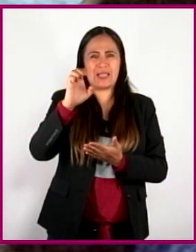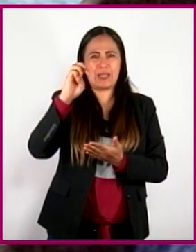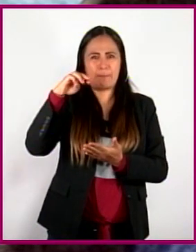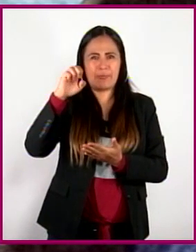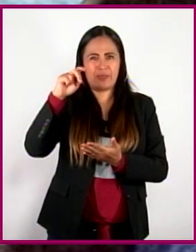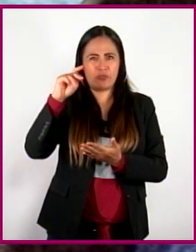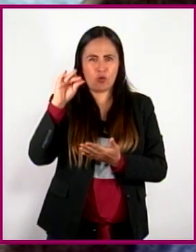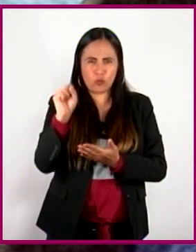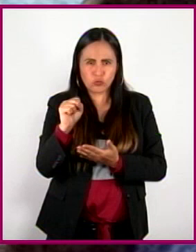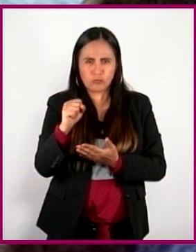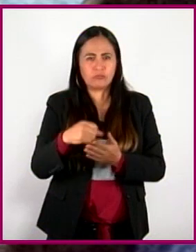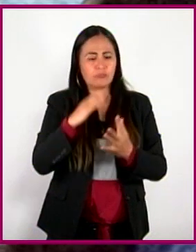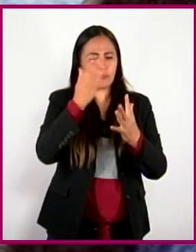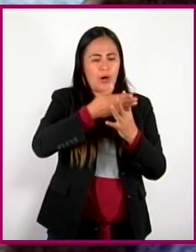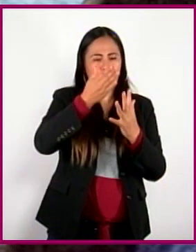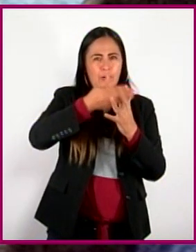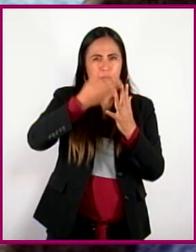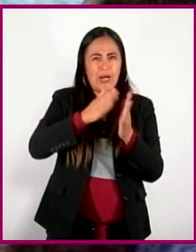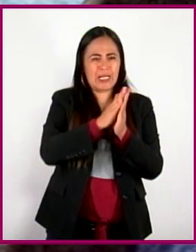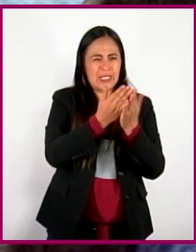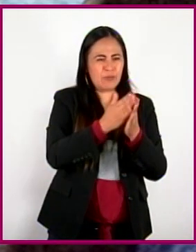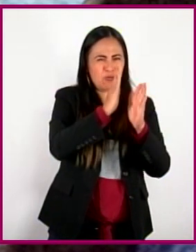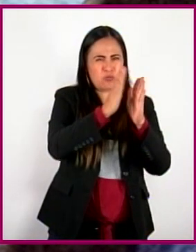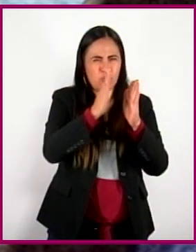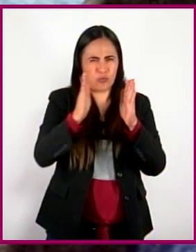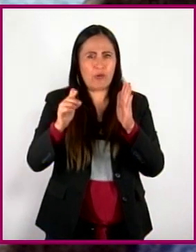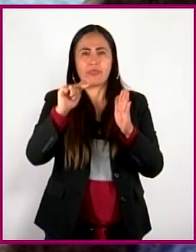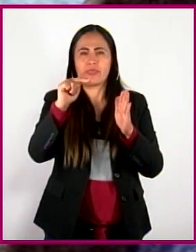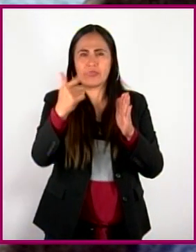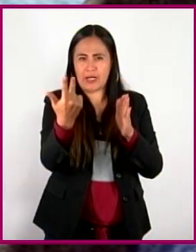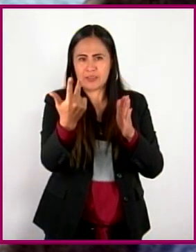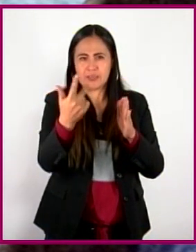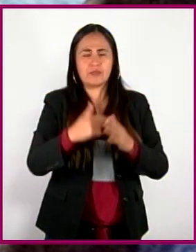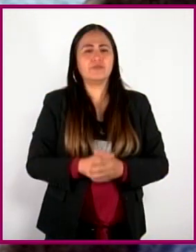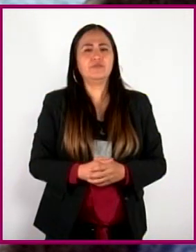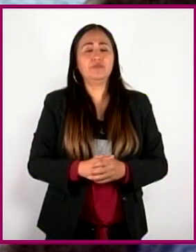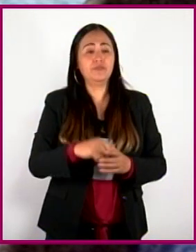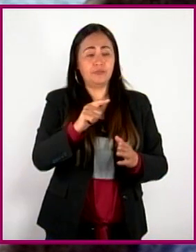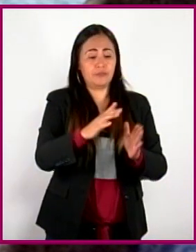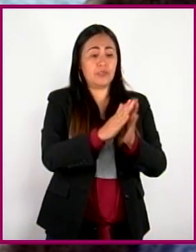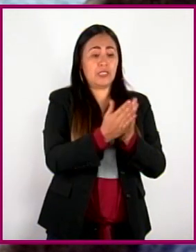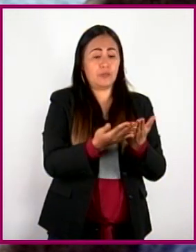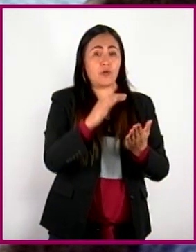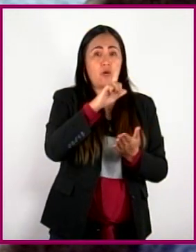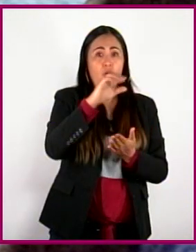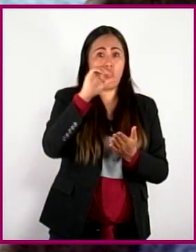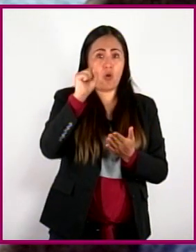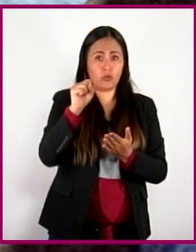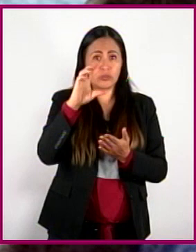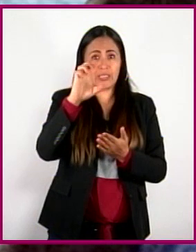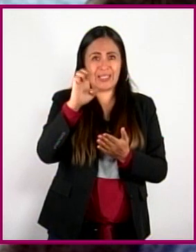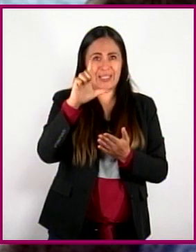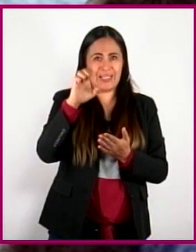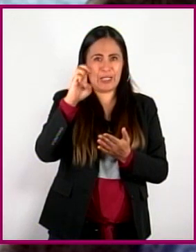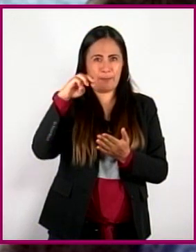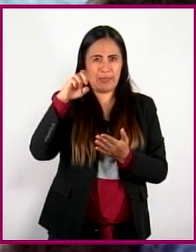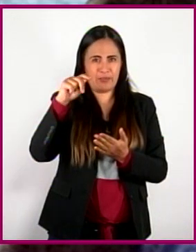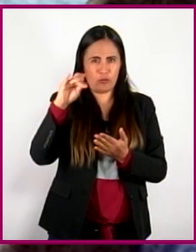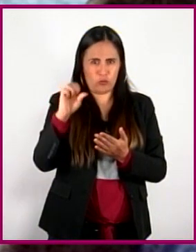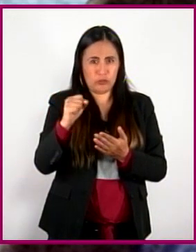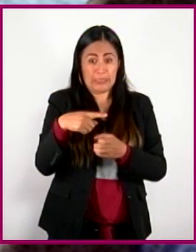cual se conforma de 13 volúmenes. Como dato curioso, el libro Los Elementos ha sido el segundo más comprado después de la